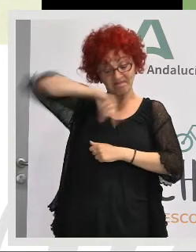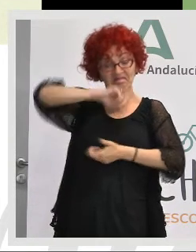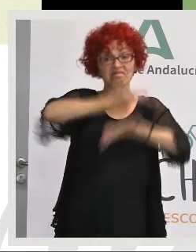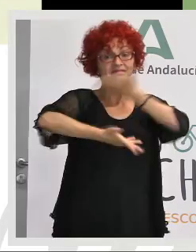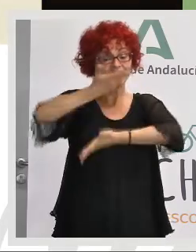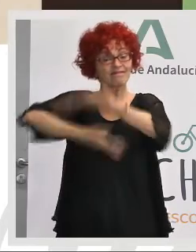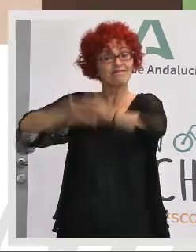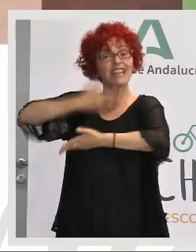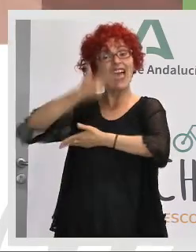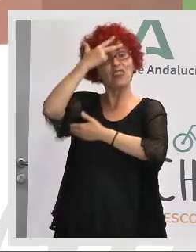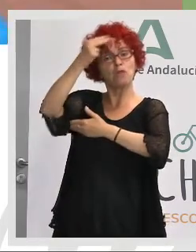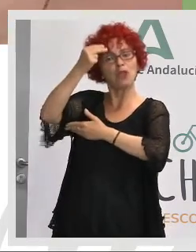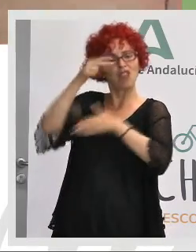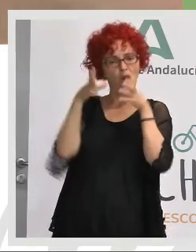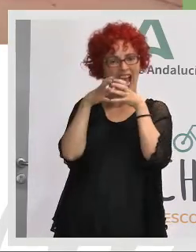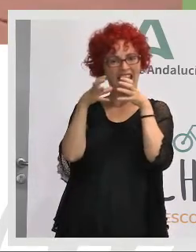Colaboramos con la Diputación de Granada,